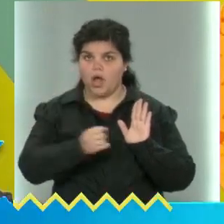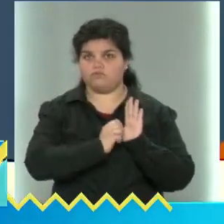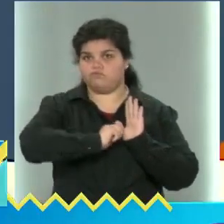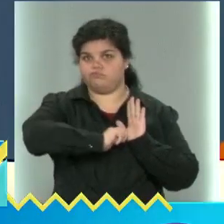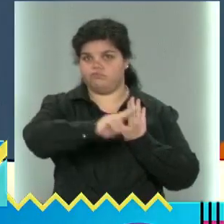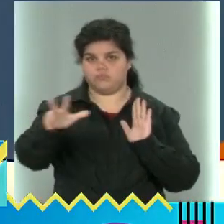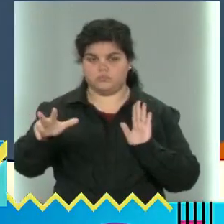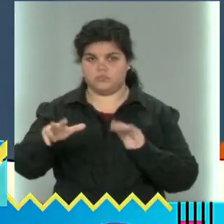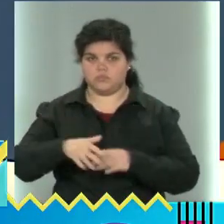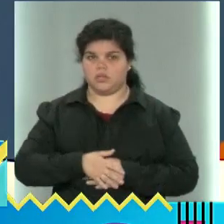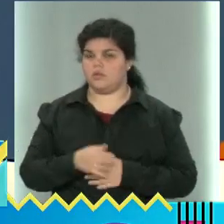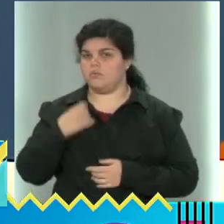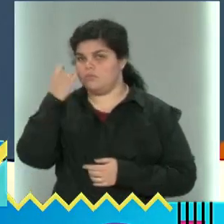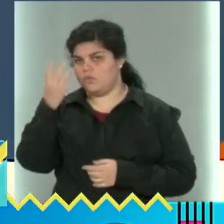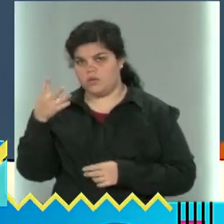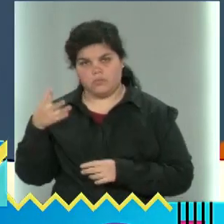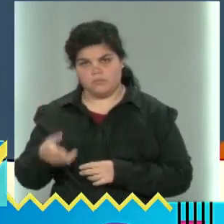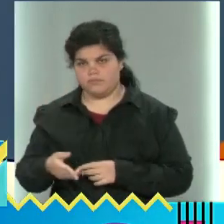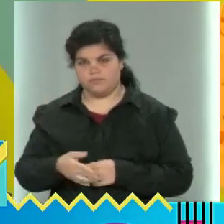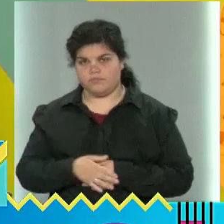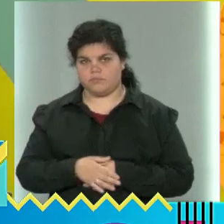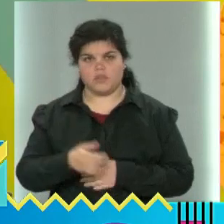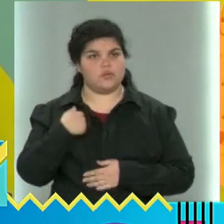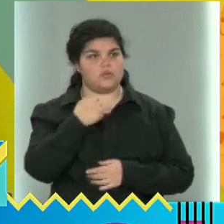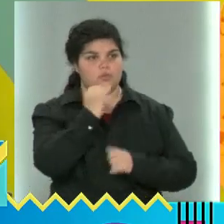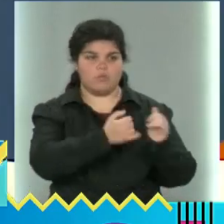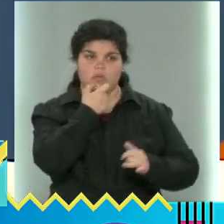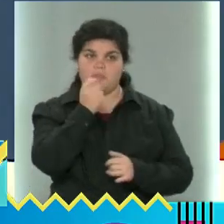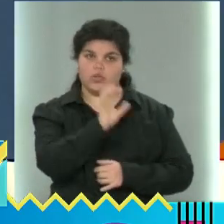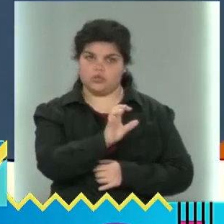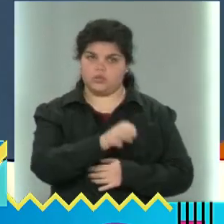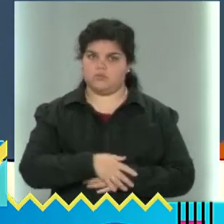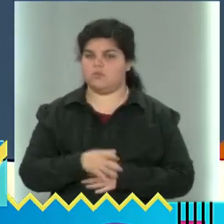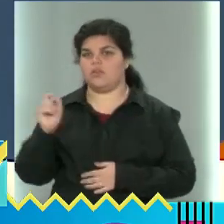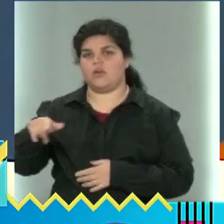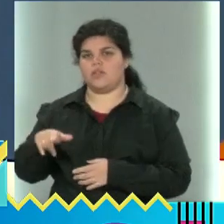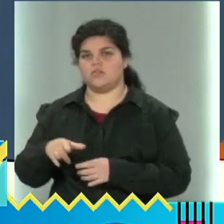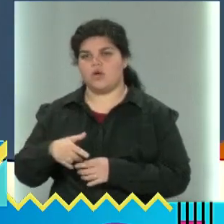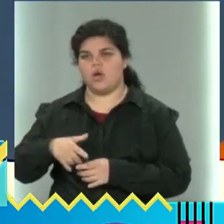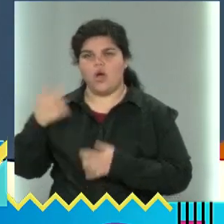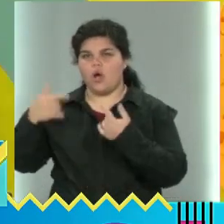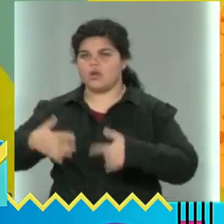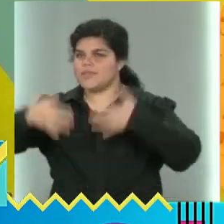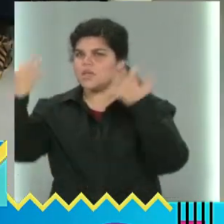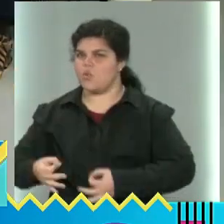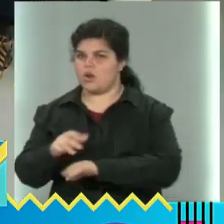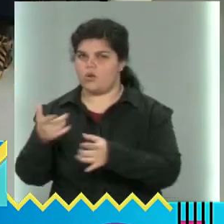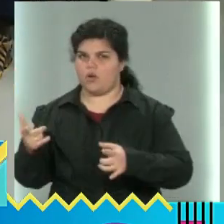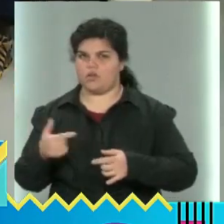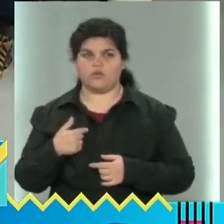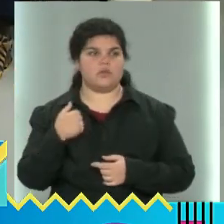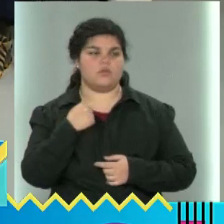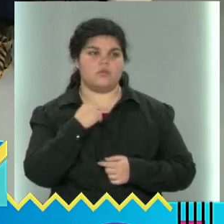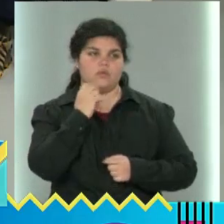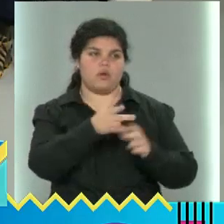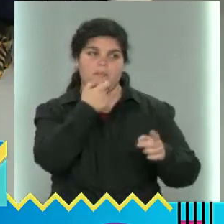dar números... No depende de, yo estoy hablando de Mendoza. Gobernador. Yo estoy hablando de Mendoza. Depende de la fuerza de Mendoza. Yo estoy hablando a nivel nacional.